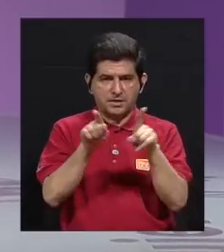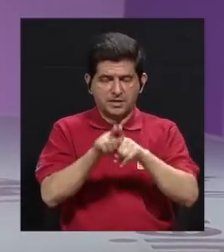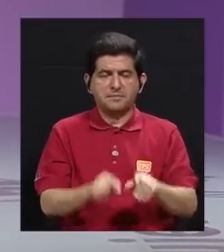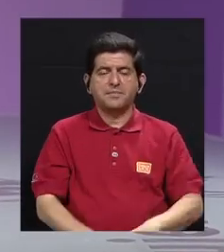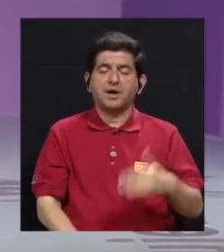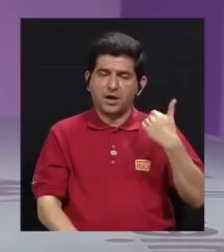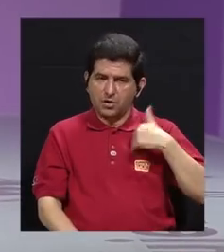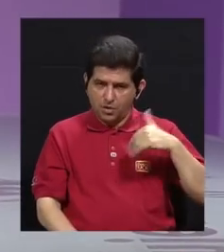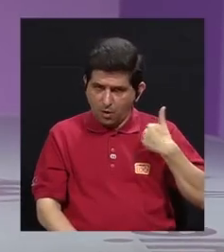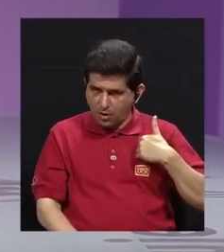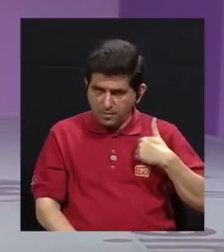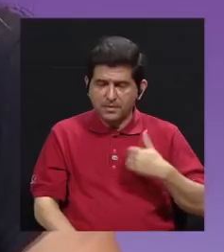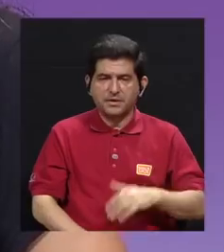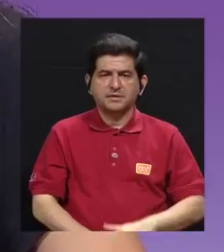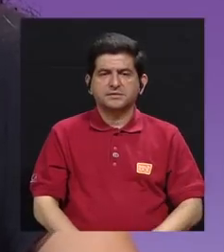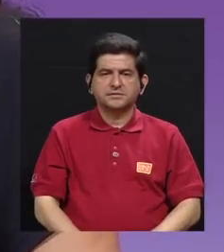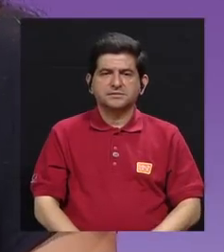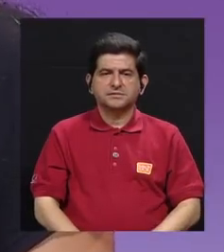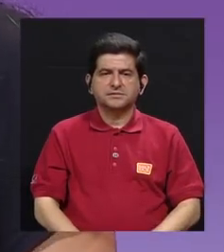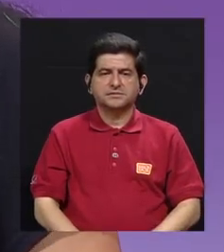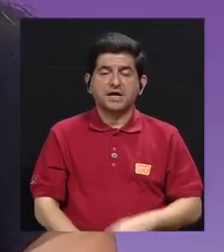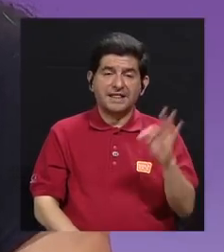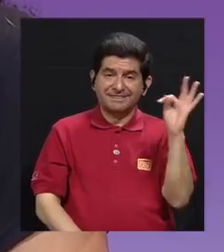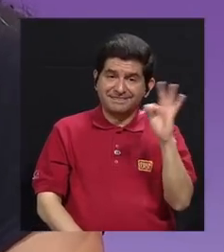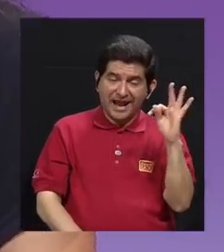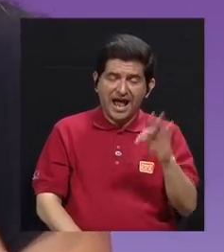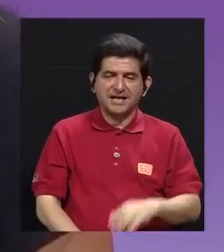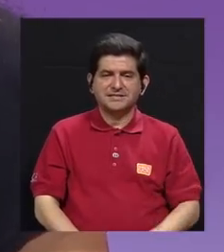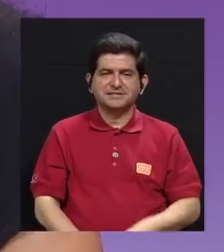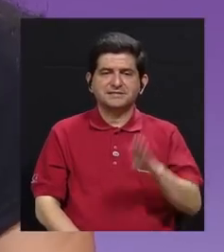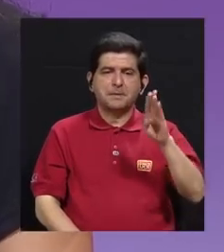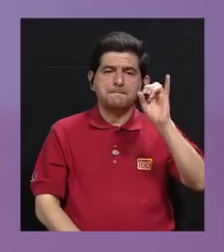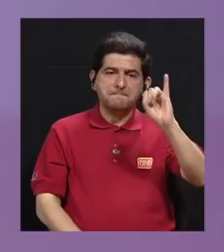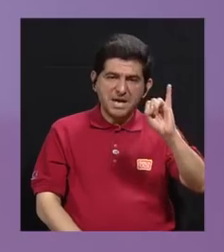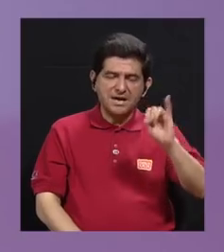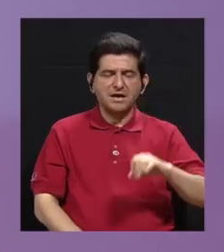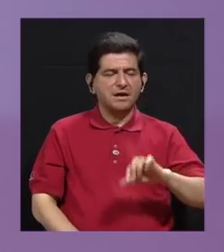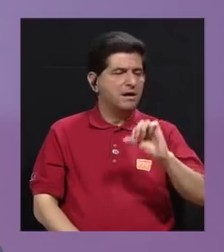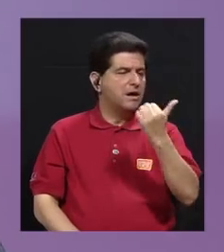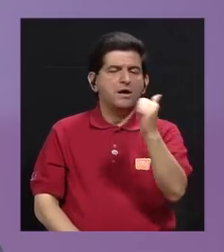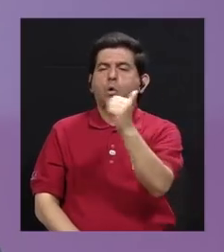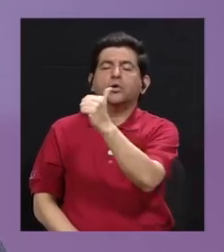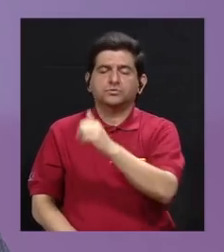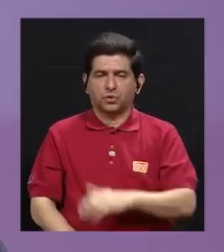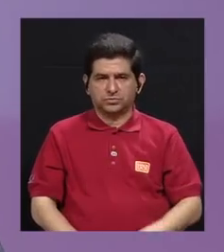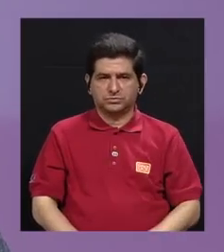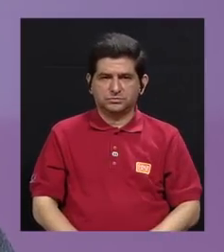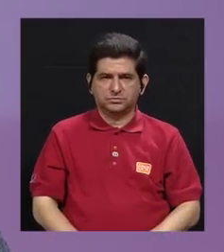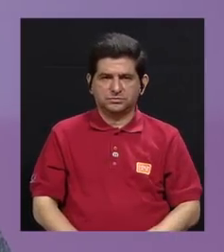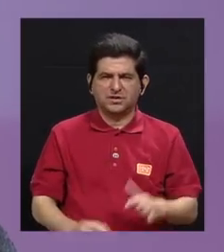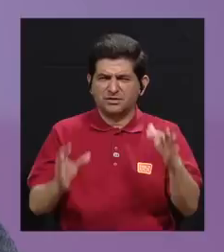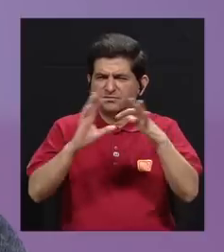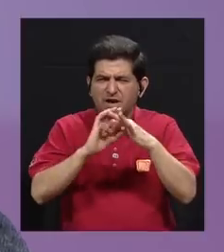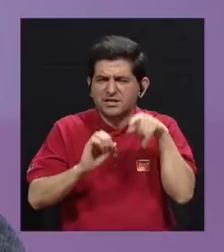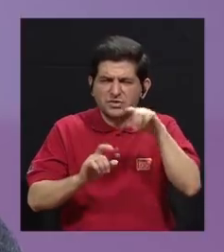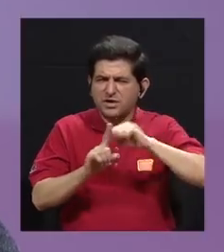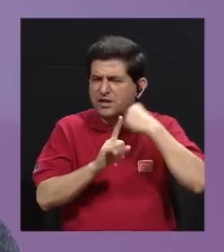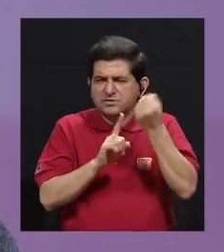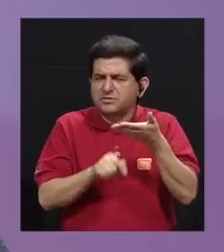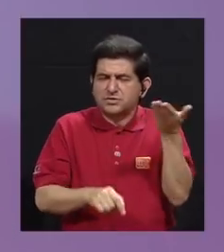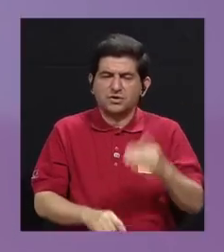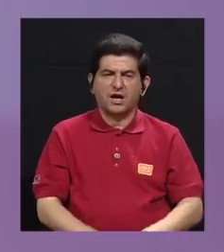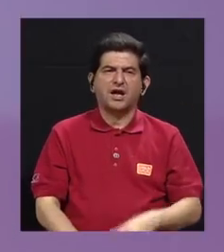mujeres, sino también somos hombres, trans, bi, etcétera, y al